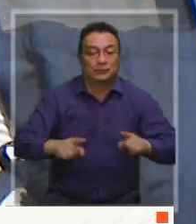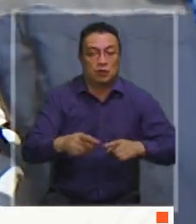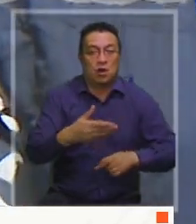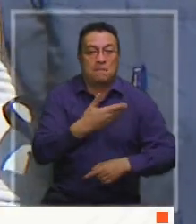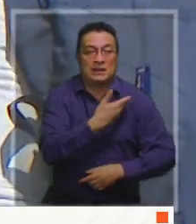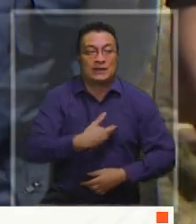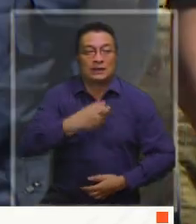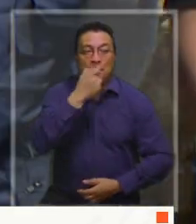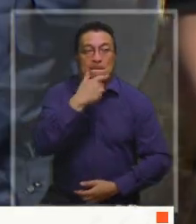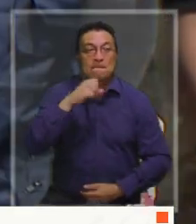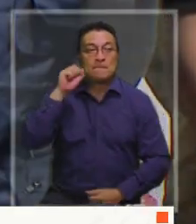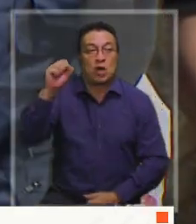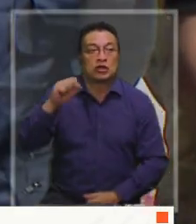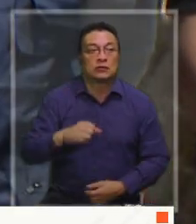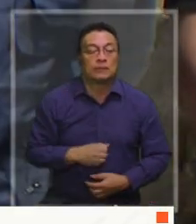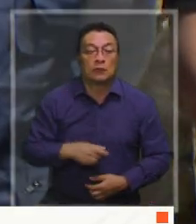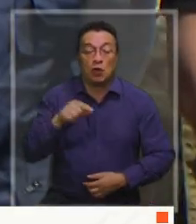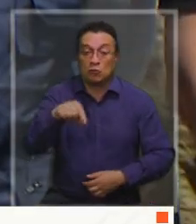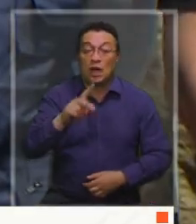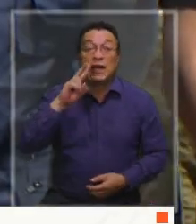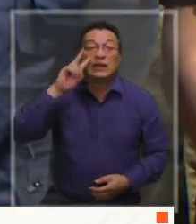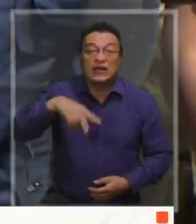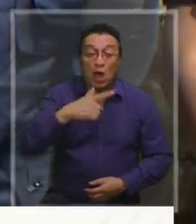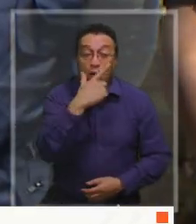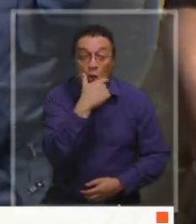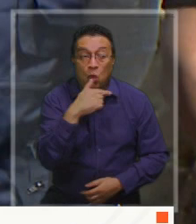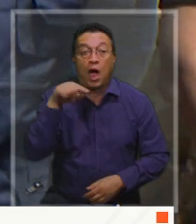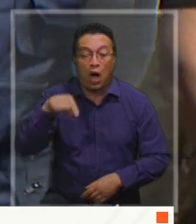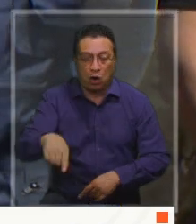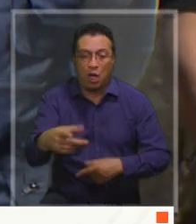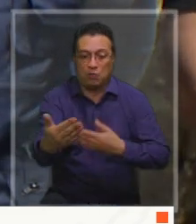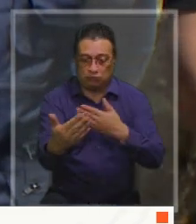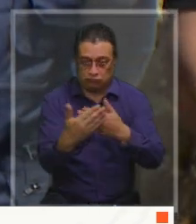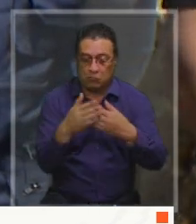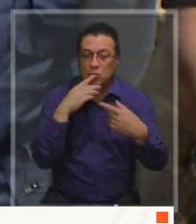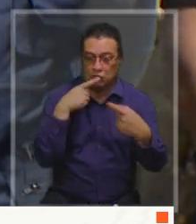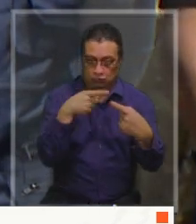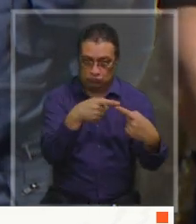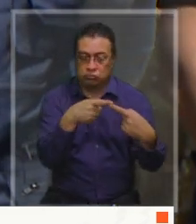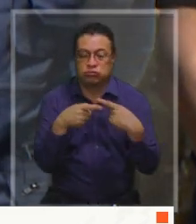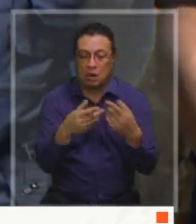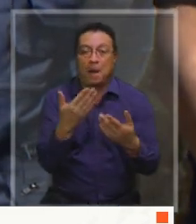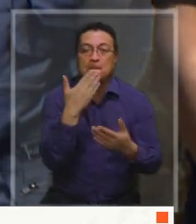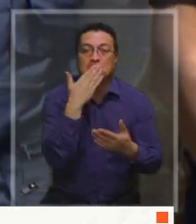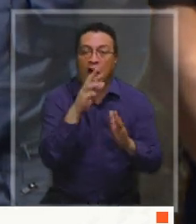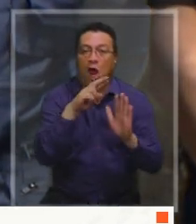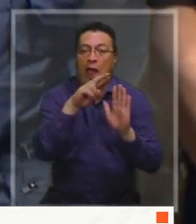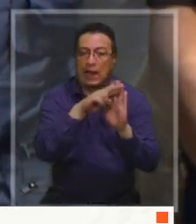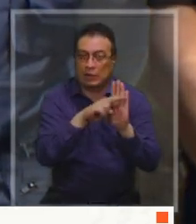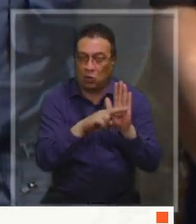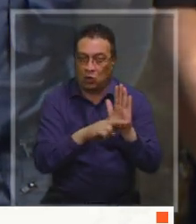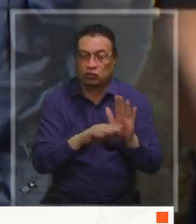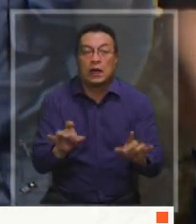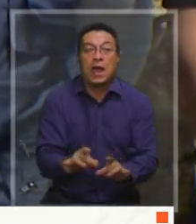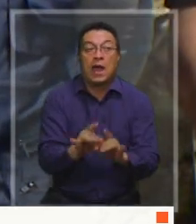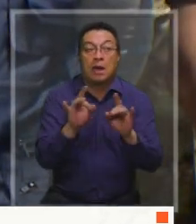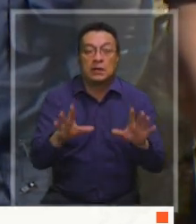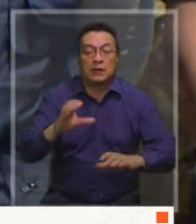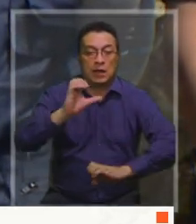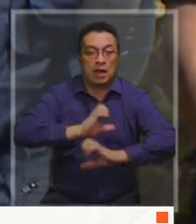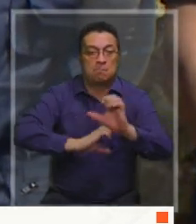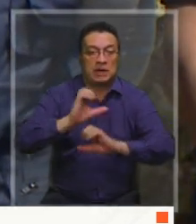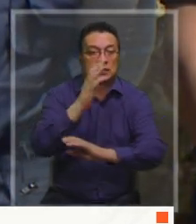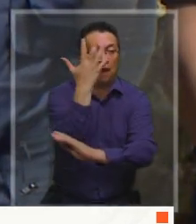Boric. Pero no me cabe ninguna duda de que se viene un debate de una mejor regulación, en particular respecto a la industria